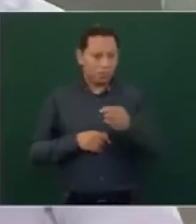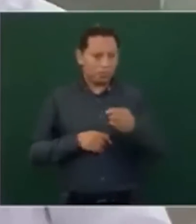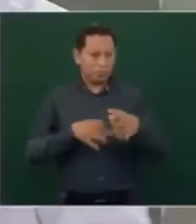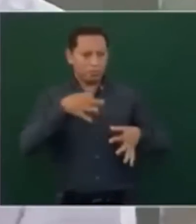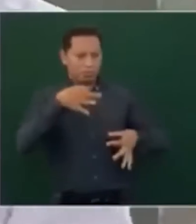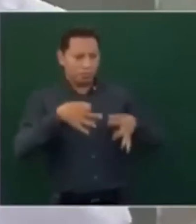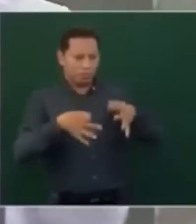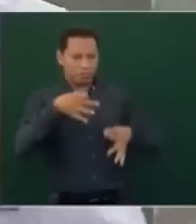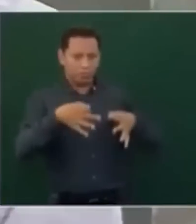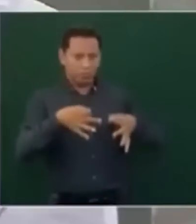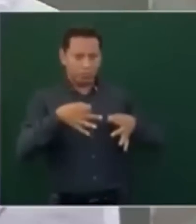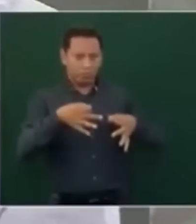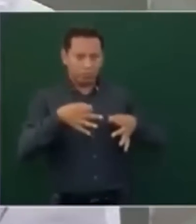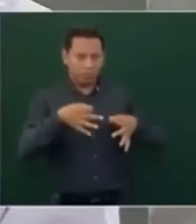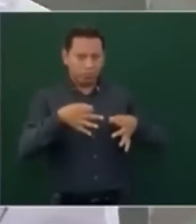a